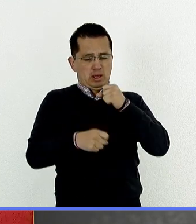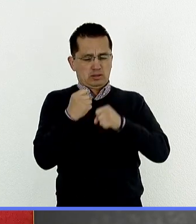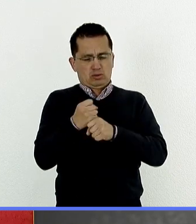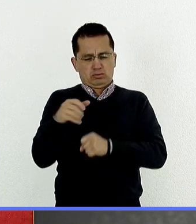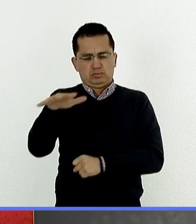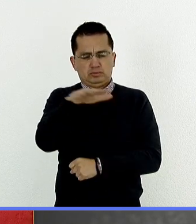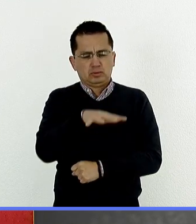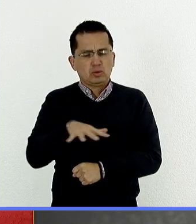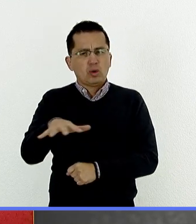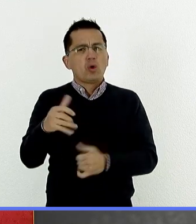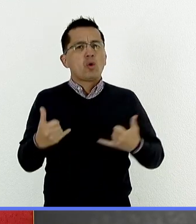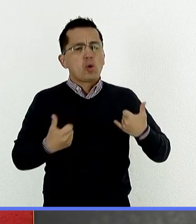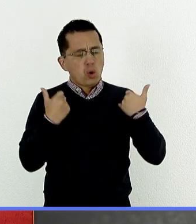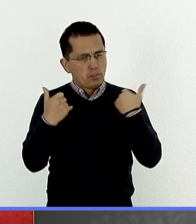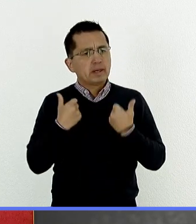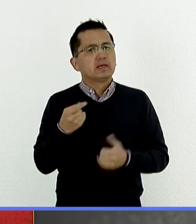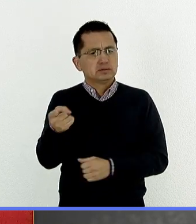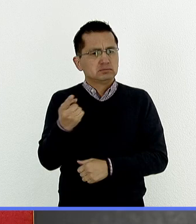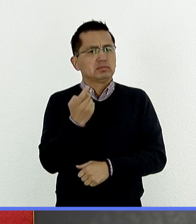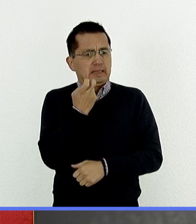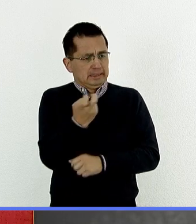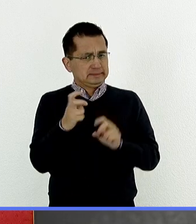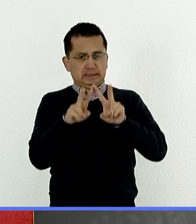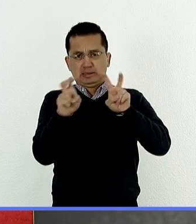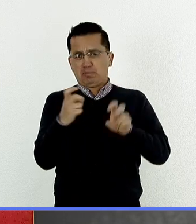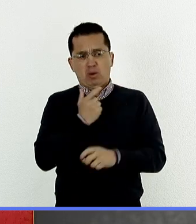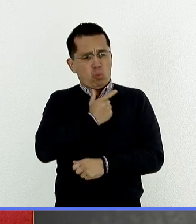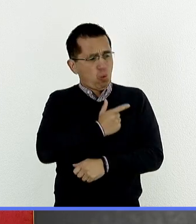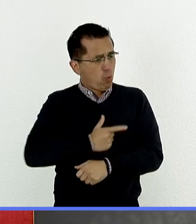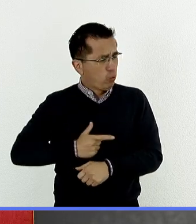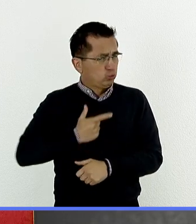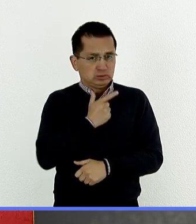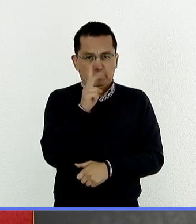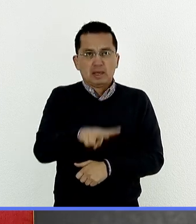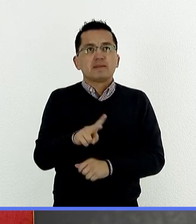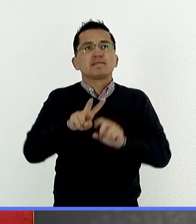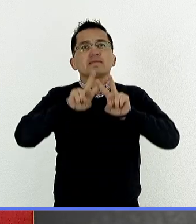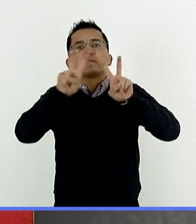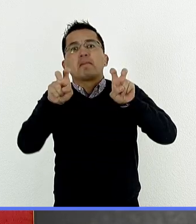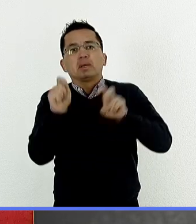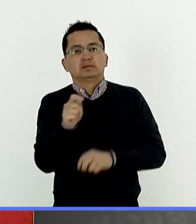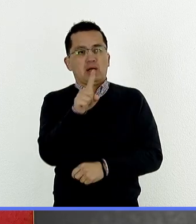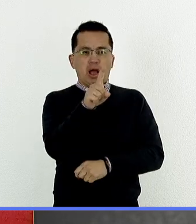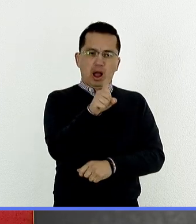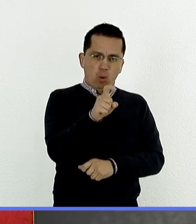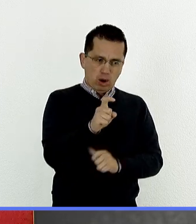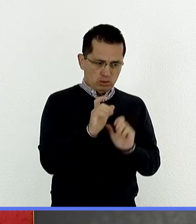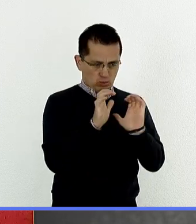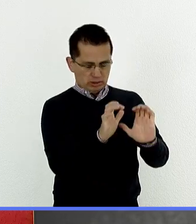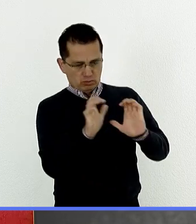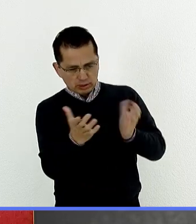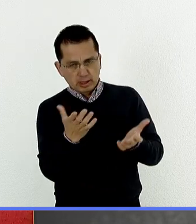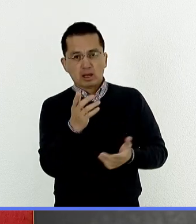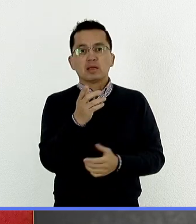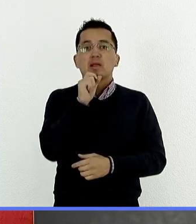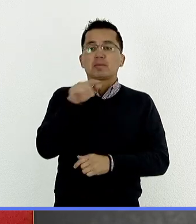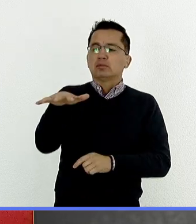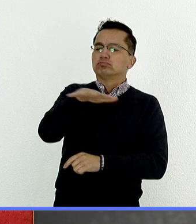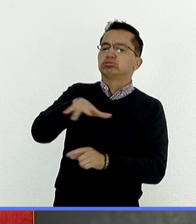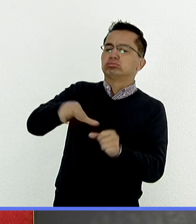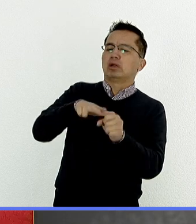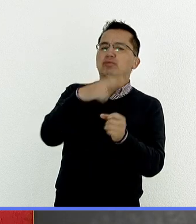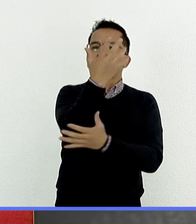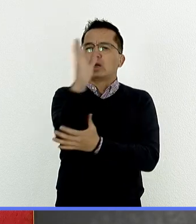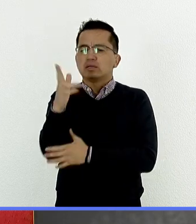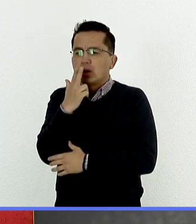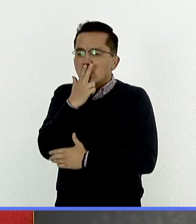predilección del tema fundamentalmente de la calidad del agua y del medio ambiente y muchas mujeres este